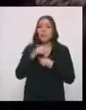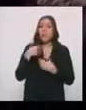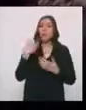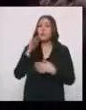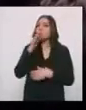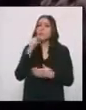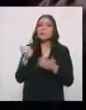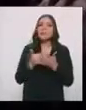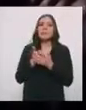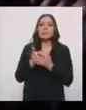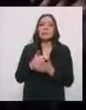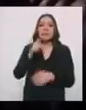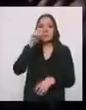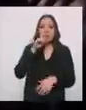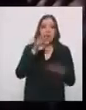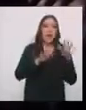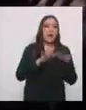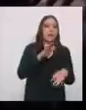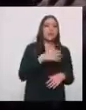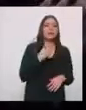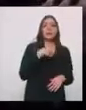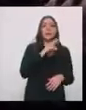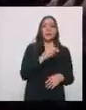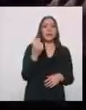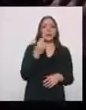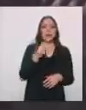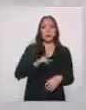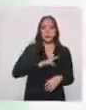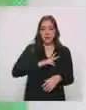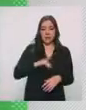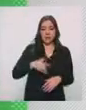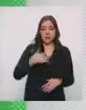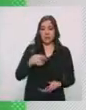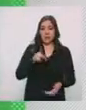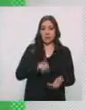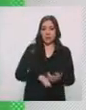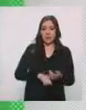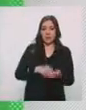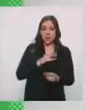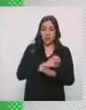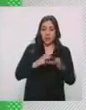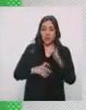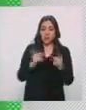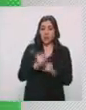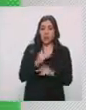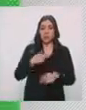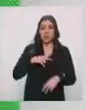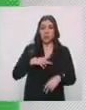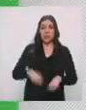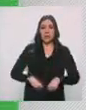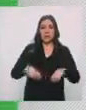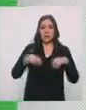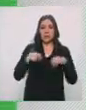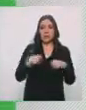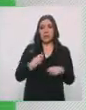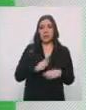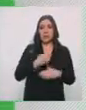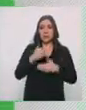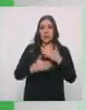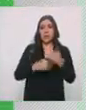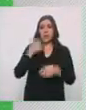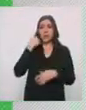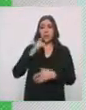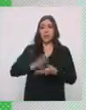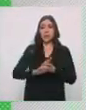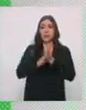la situación. Tengo que vivir mi proceso de duelo, tengo que vivir mi proceso de resistencia, pero para que trascienda a resiliencia, tengo